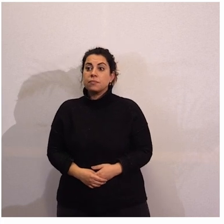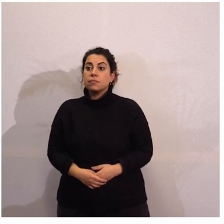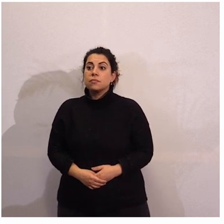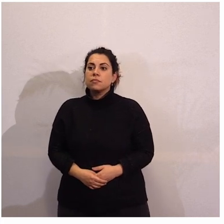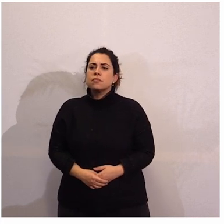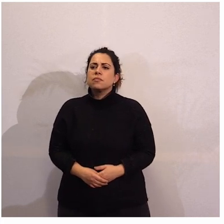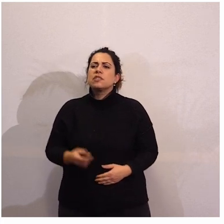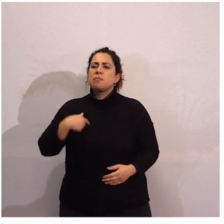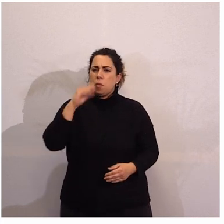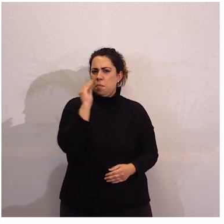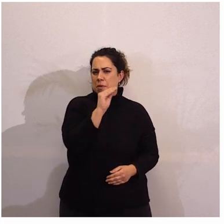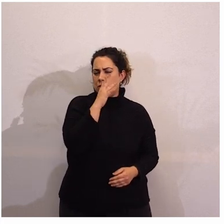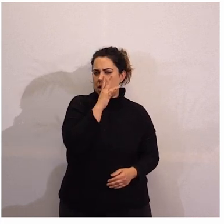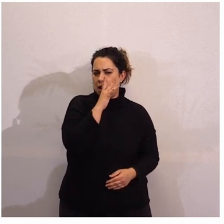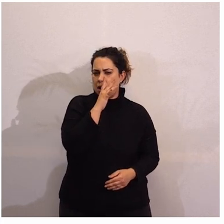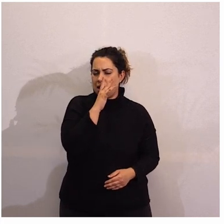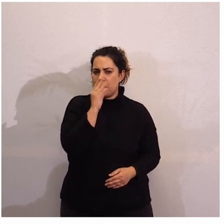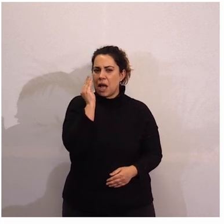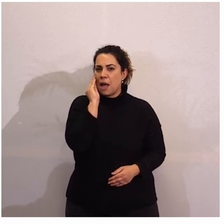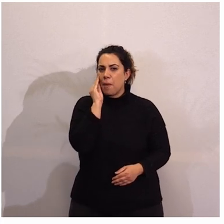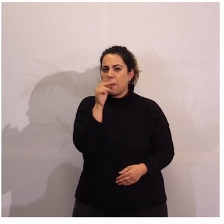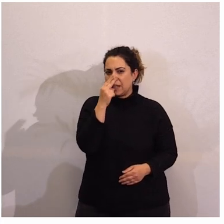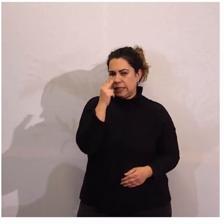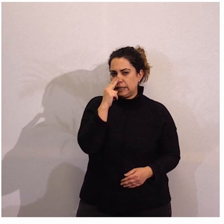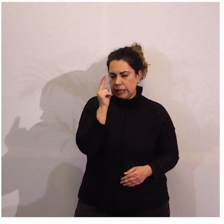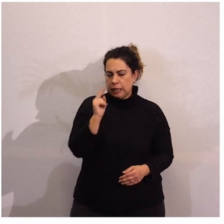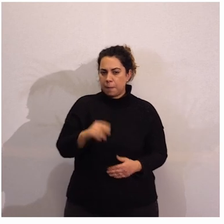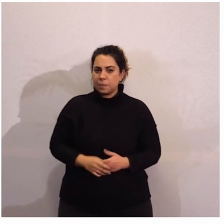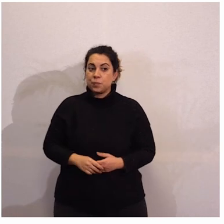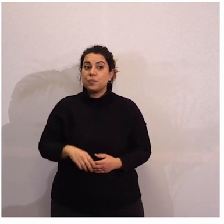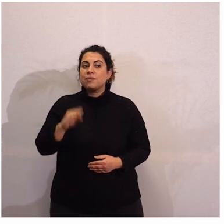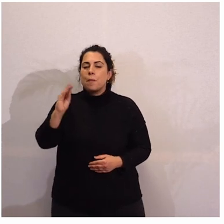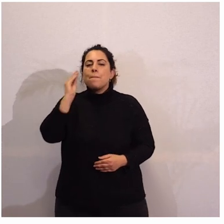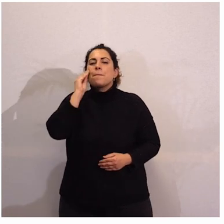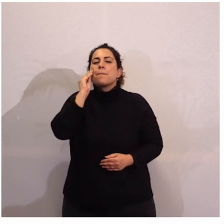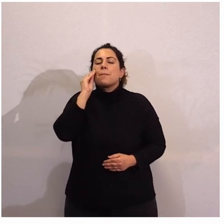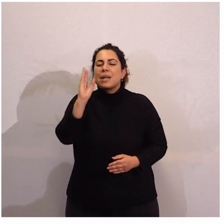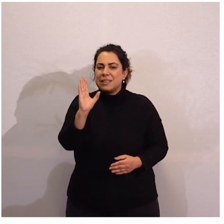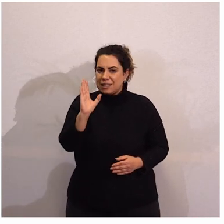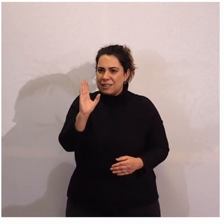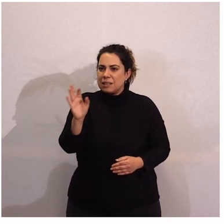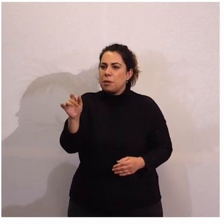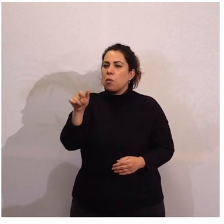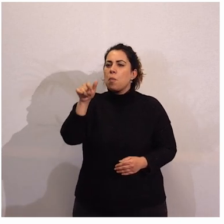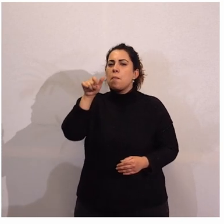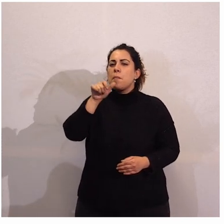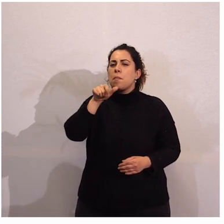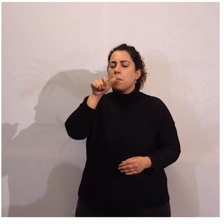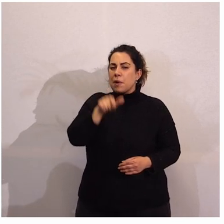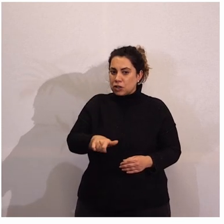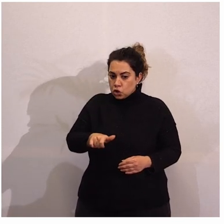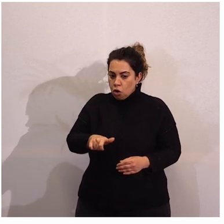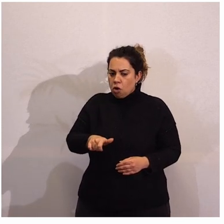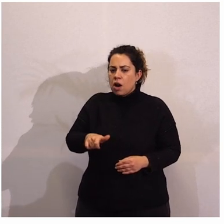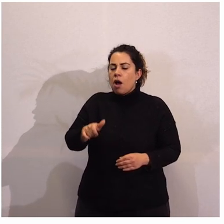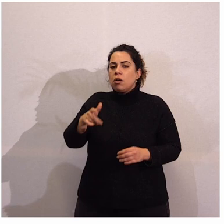Esta pregunta que te voy a hacer ahora me parece muy interesante. ¿Crees que el hecho de que una persona que ha vivido una experiencia